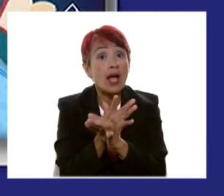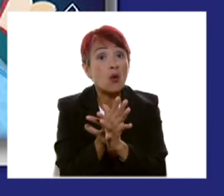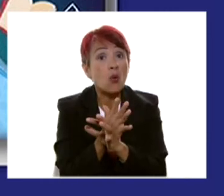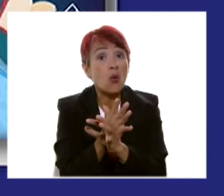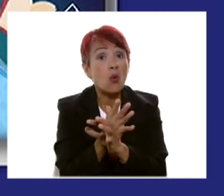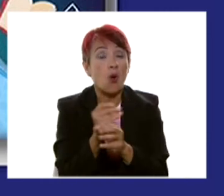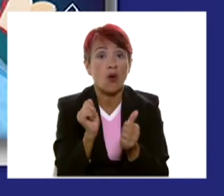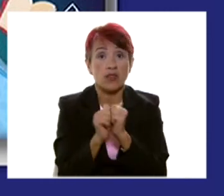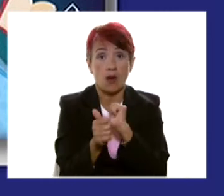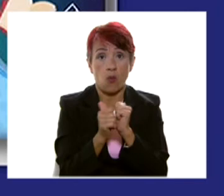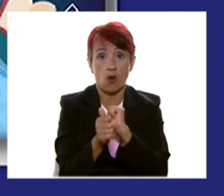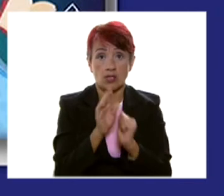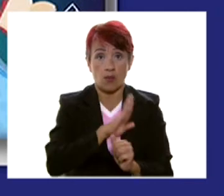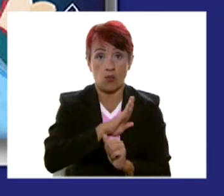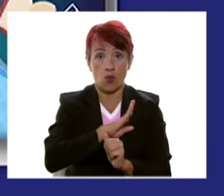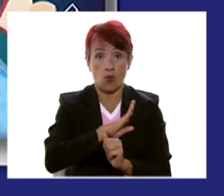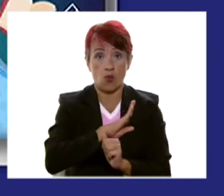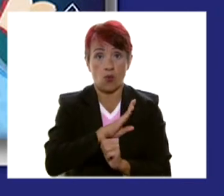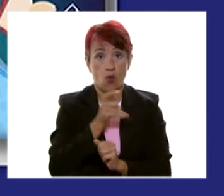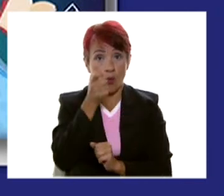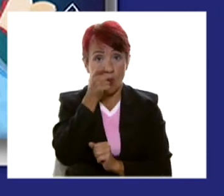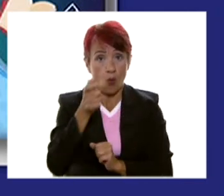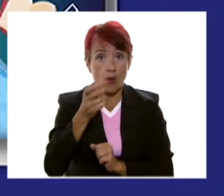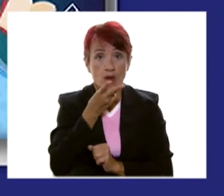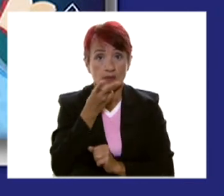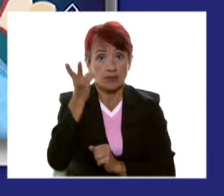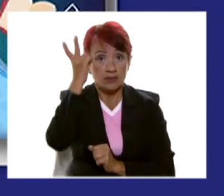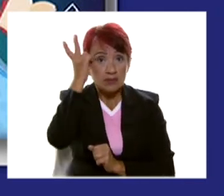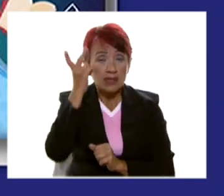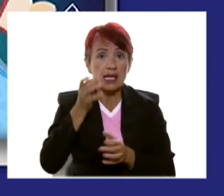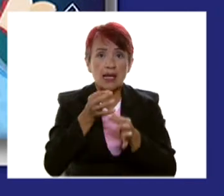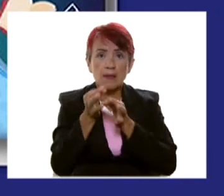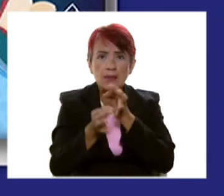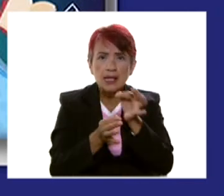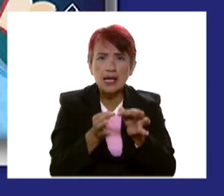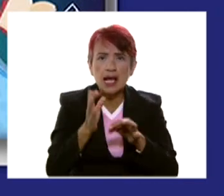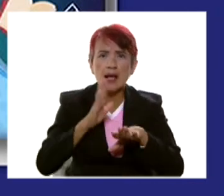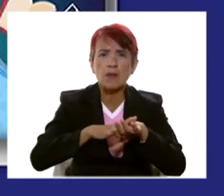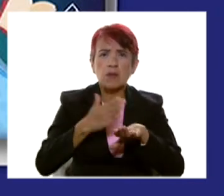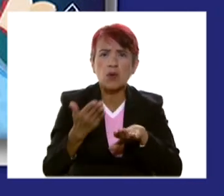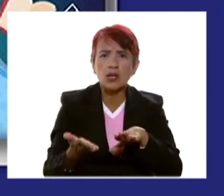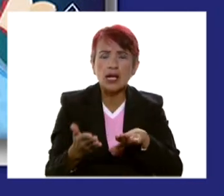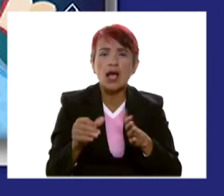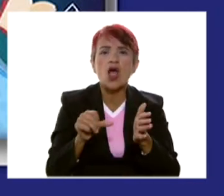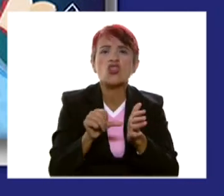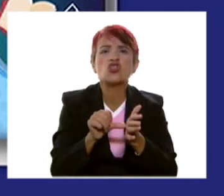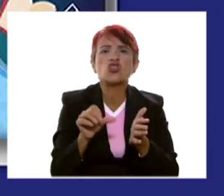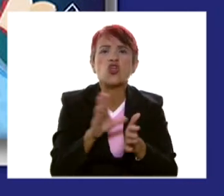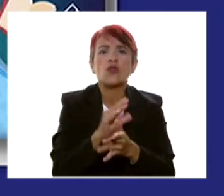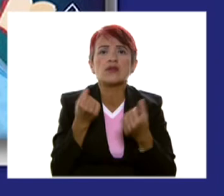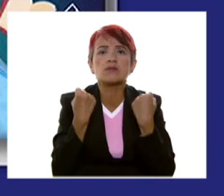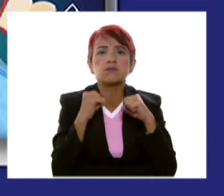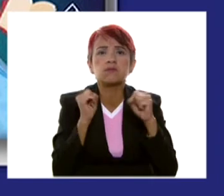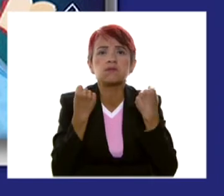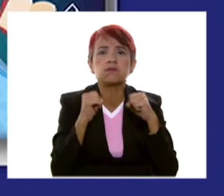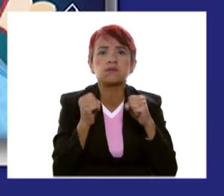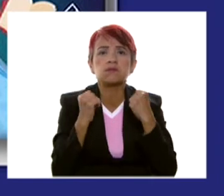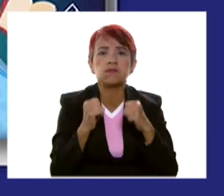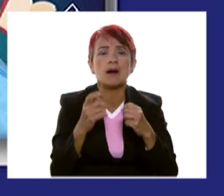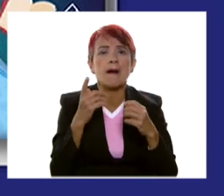o deporte de nuestros pueblos indígenas y van a explicar en qué consiste y dónde lo practican o